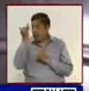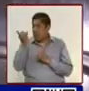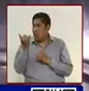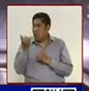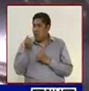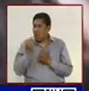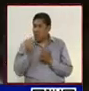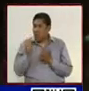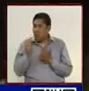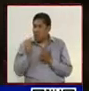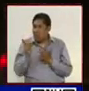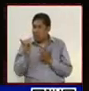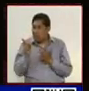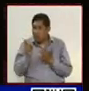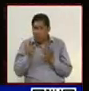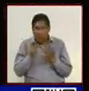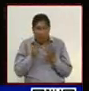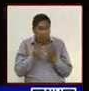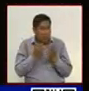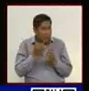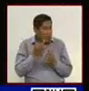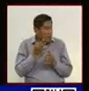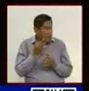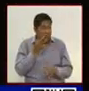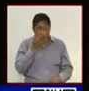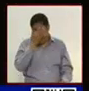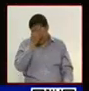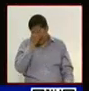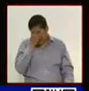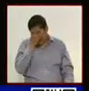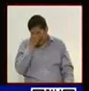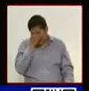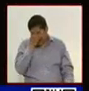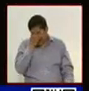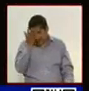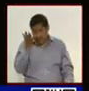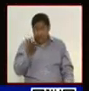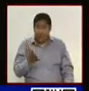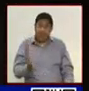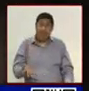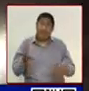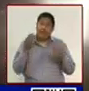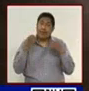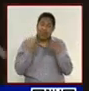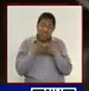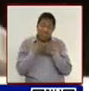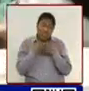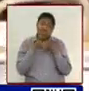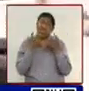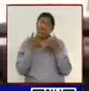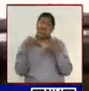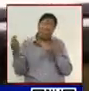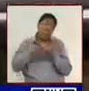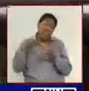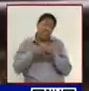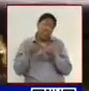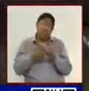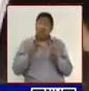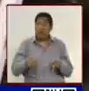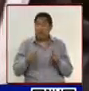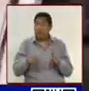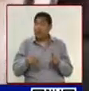el cálculo, así ojo de buen cubero, sí. Que estuvimos hace unos instantes acá, realmente es una pelea entre todos para poder conseguir pasajero,